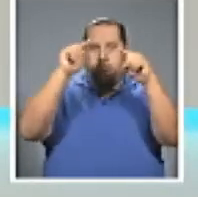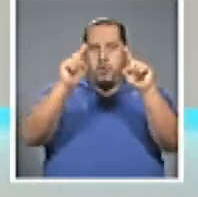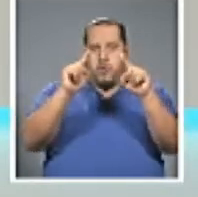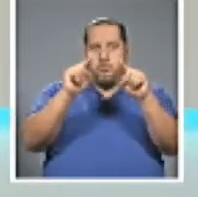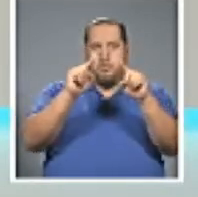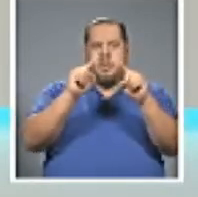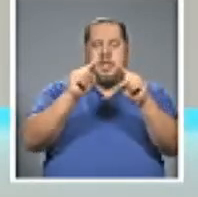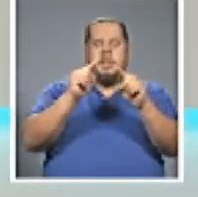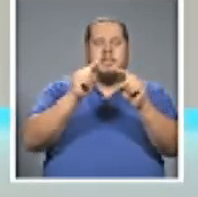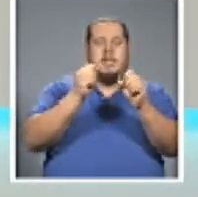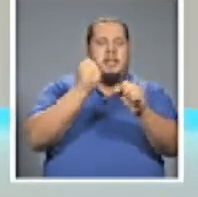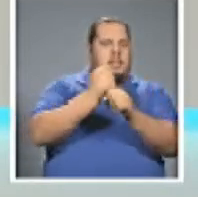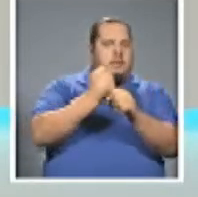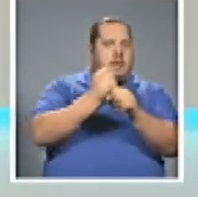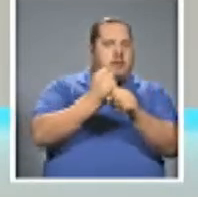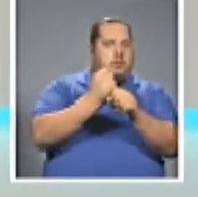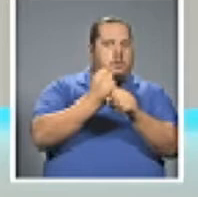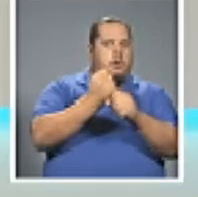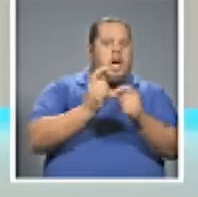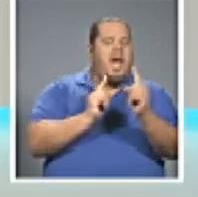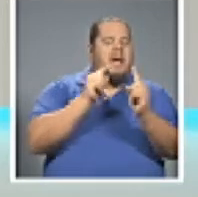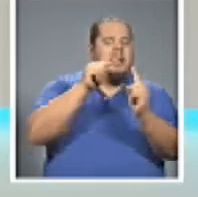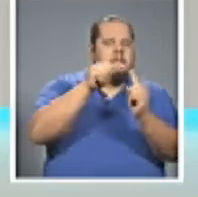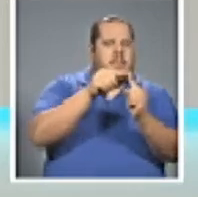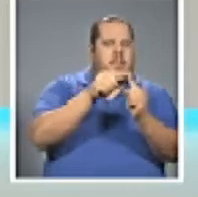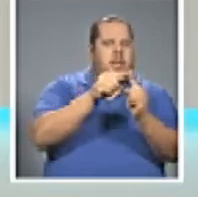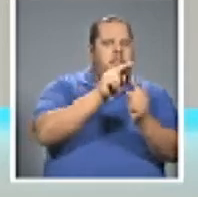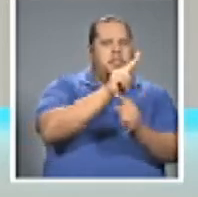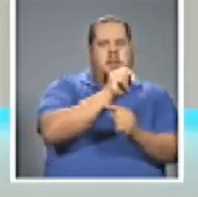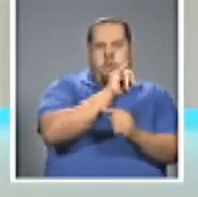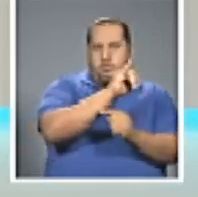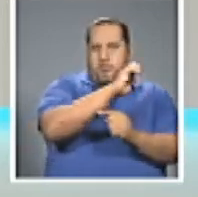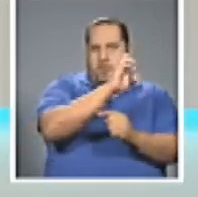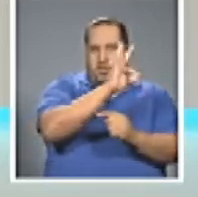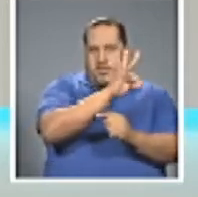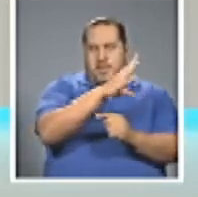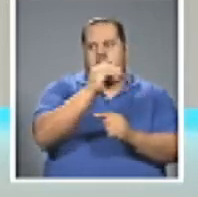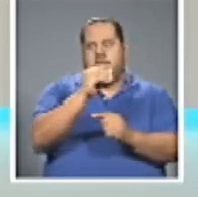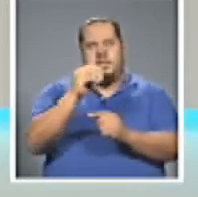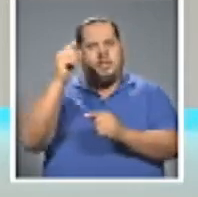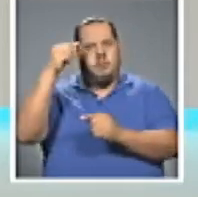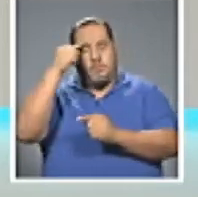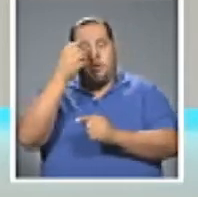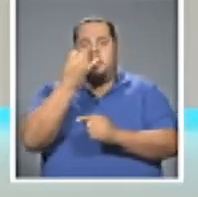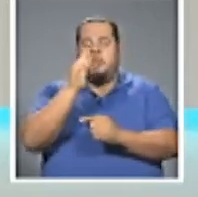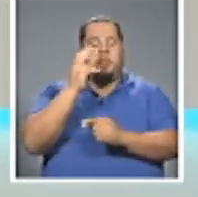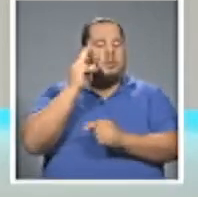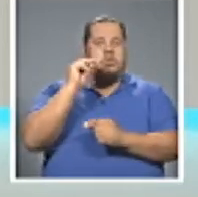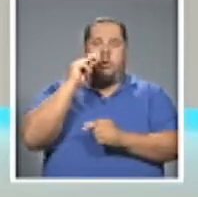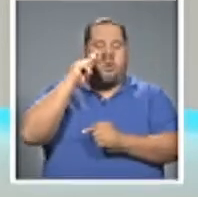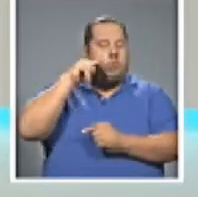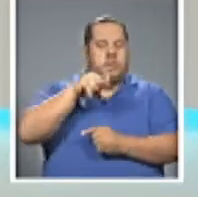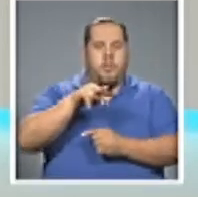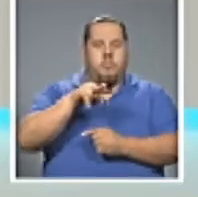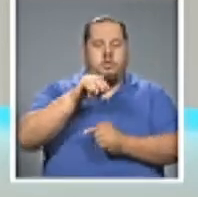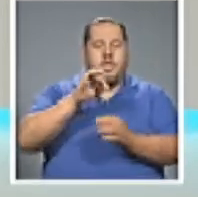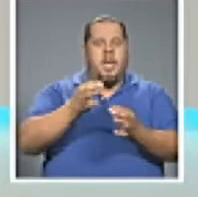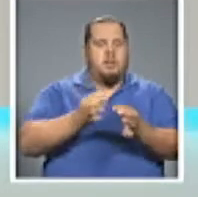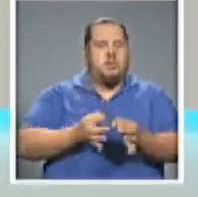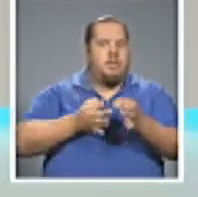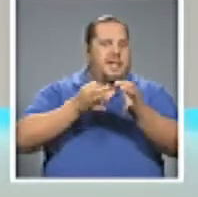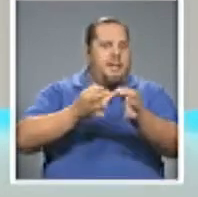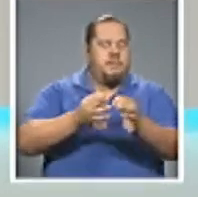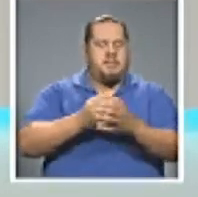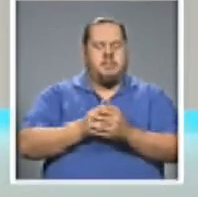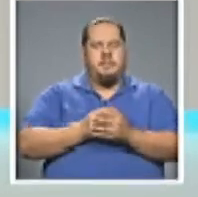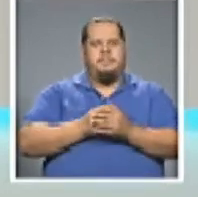mancomunado entre UNICEF y estos aliados sin antes tomar cuenta de cuál es la situación de la niñez y cuáles son esos avances. Su nota